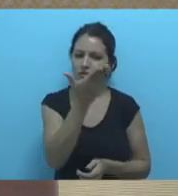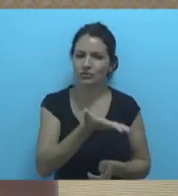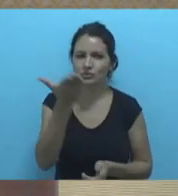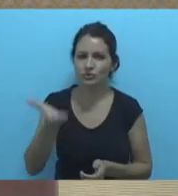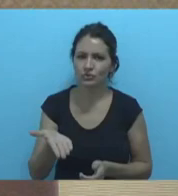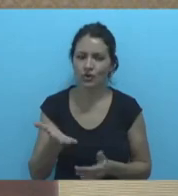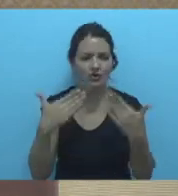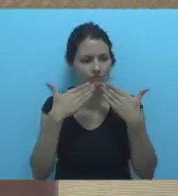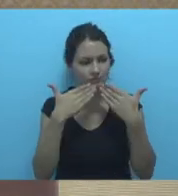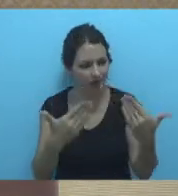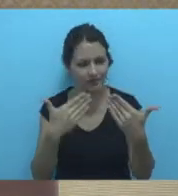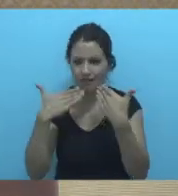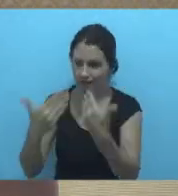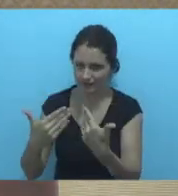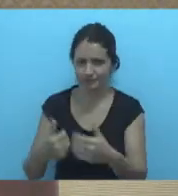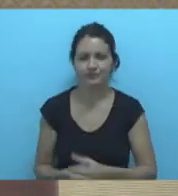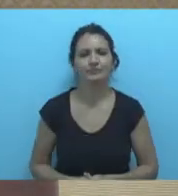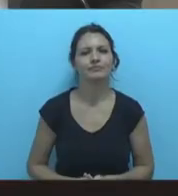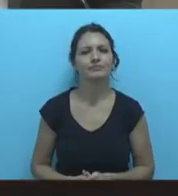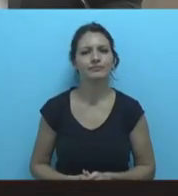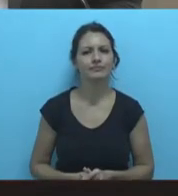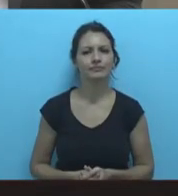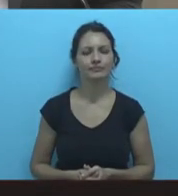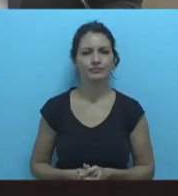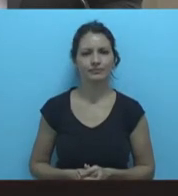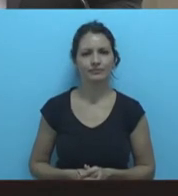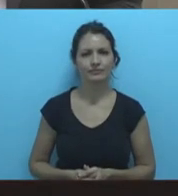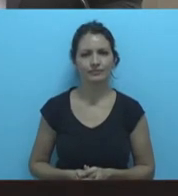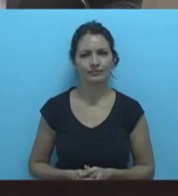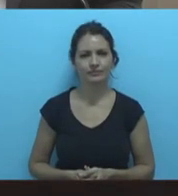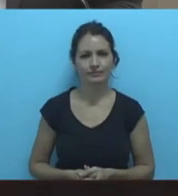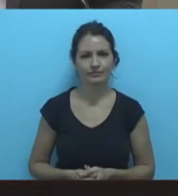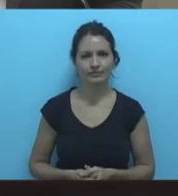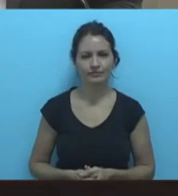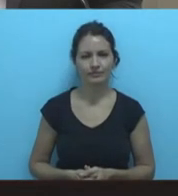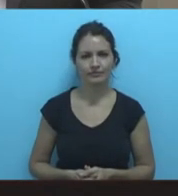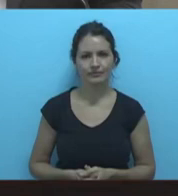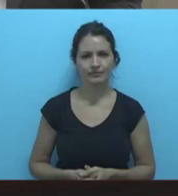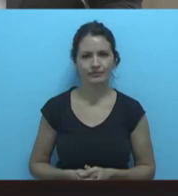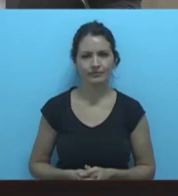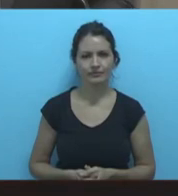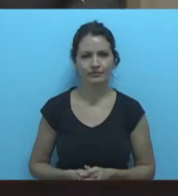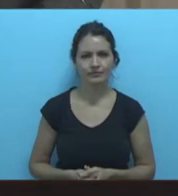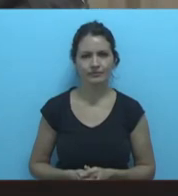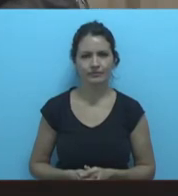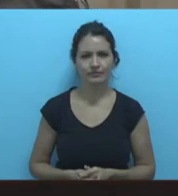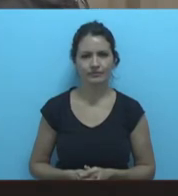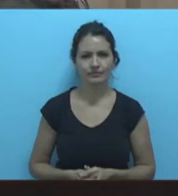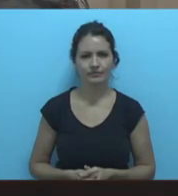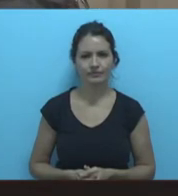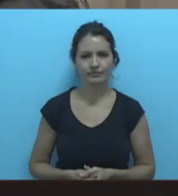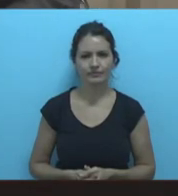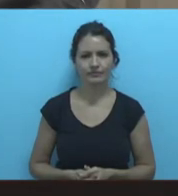Emilio Evazo, muchísimas gracias. Muchas gracias, diputado. Diputada Lucila de Ponti tiene la